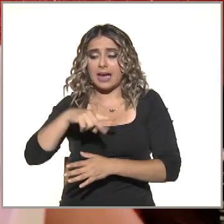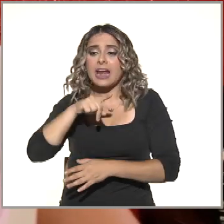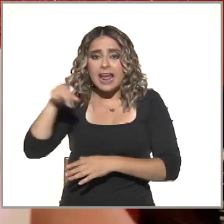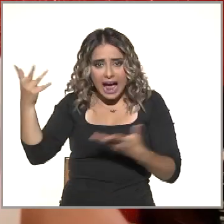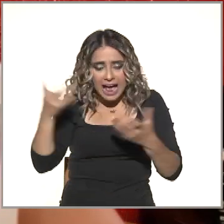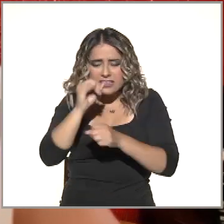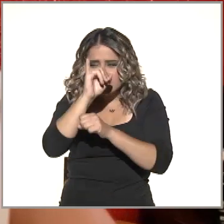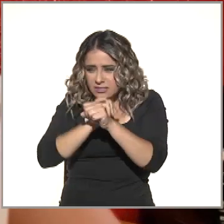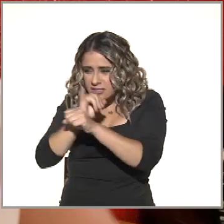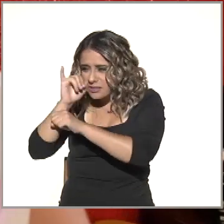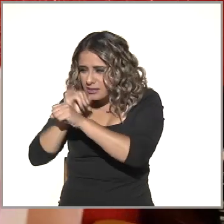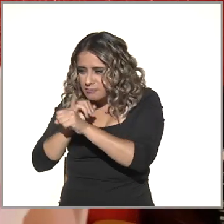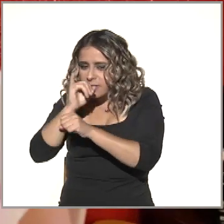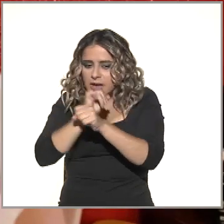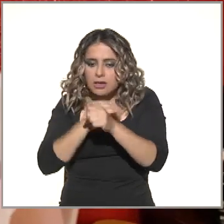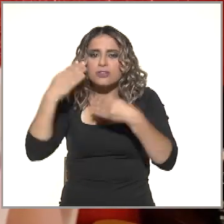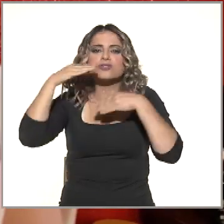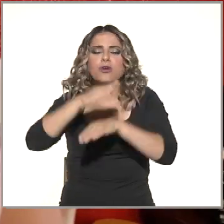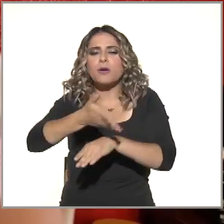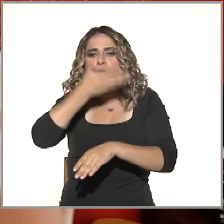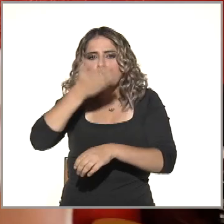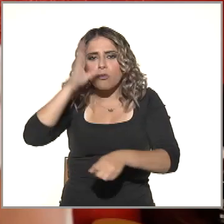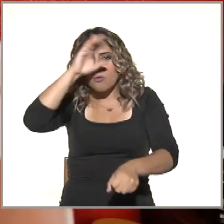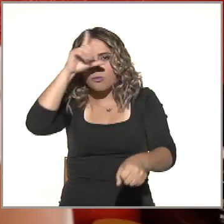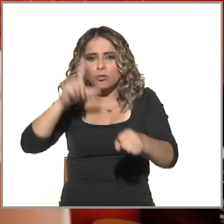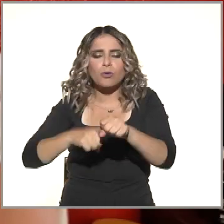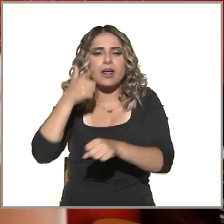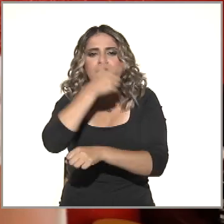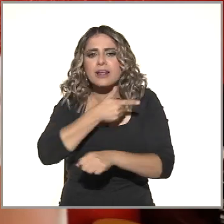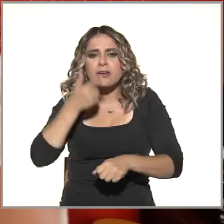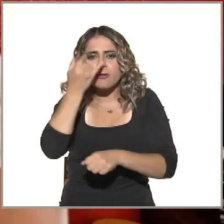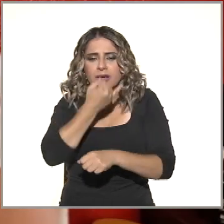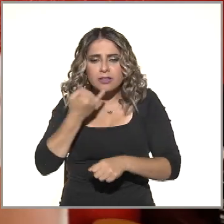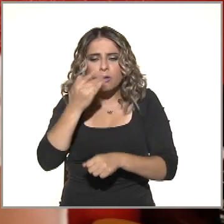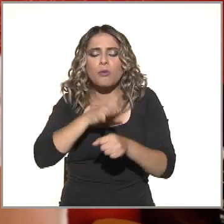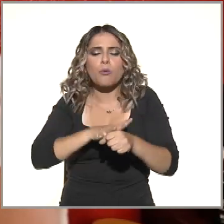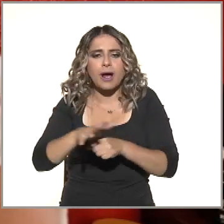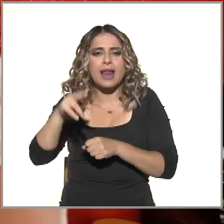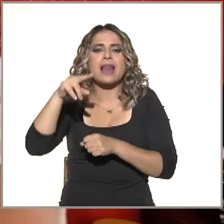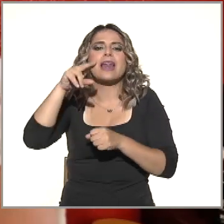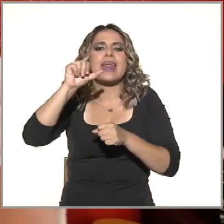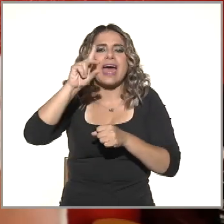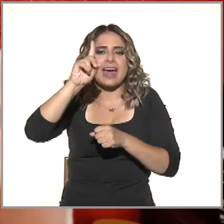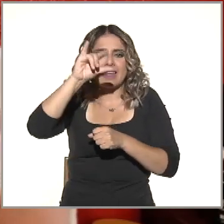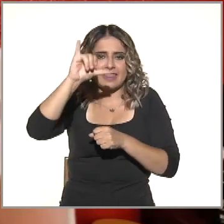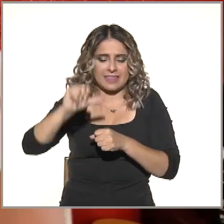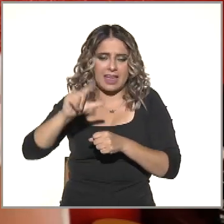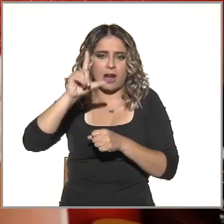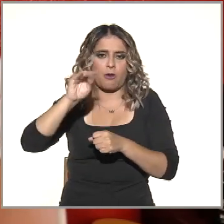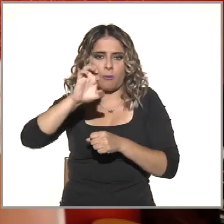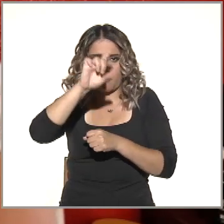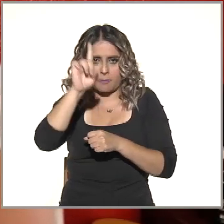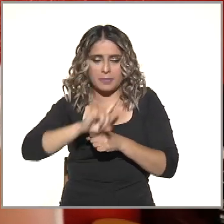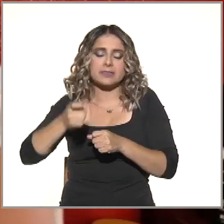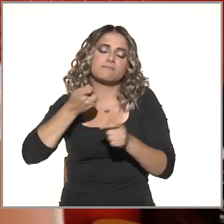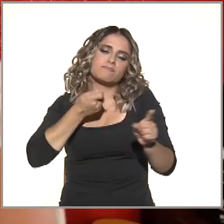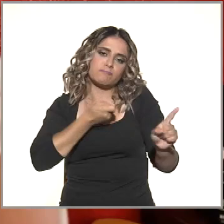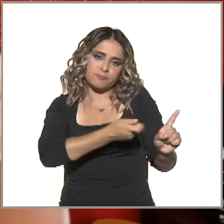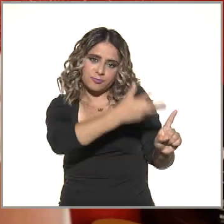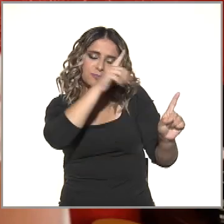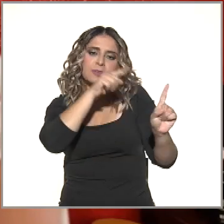creado alrededor de las tradiciones orales. Una de ellas es Nadia López García, también conocida